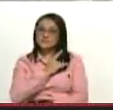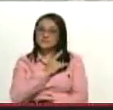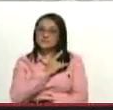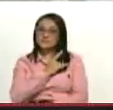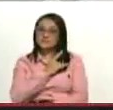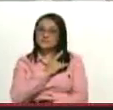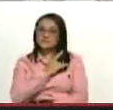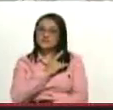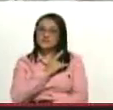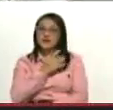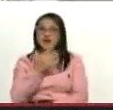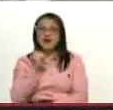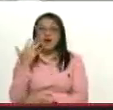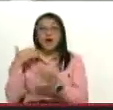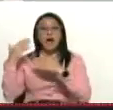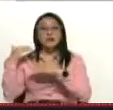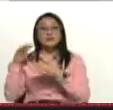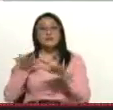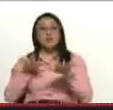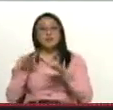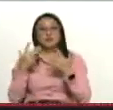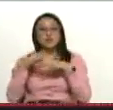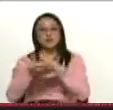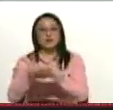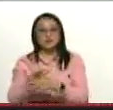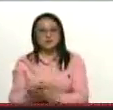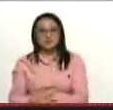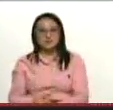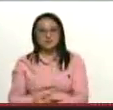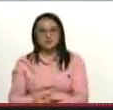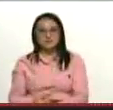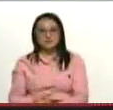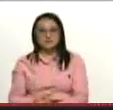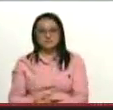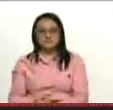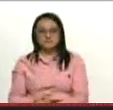que existió antes del movimiento de integración